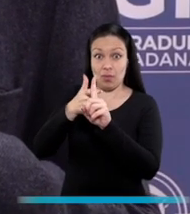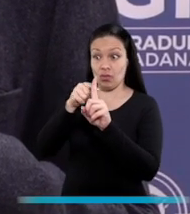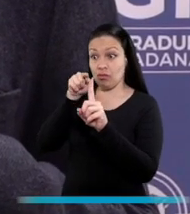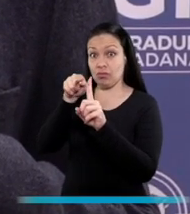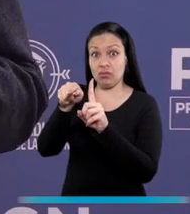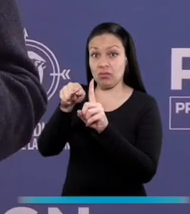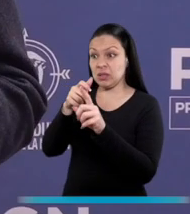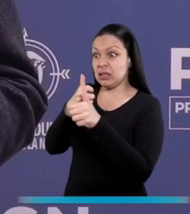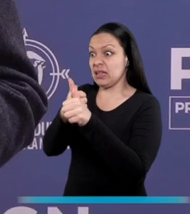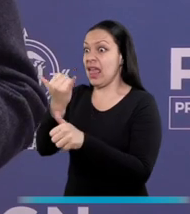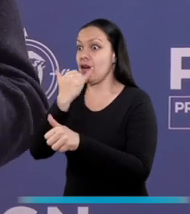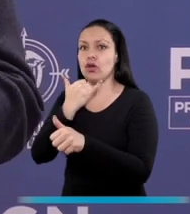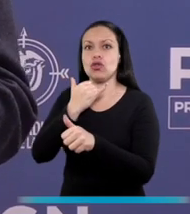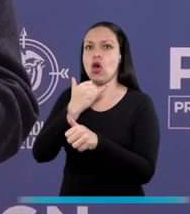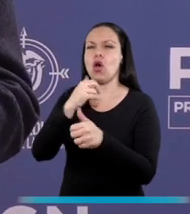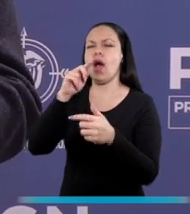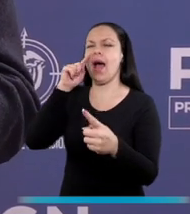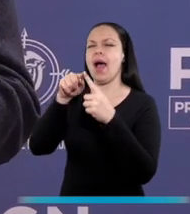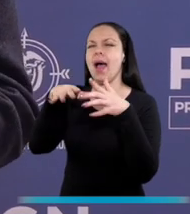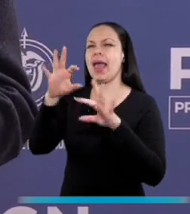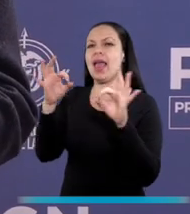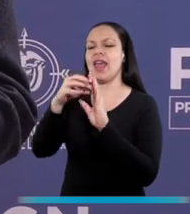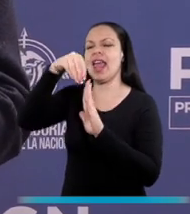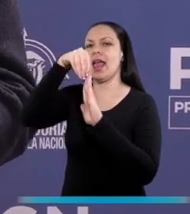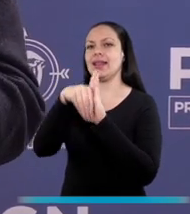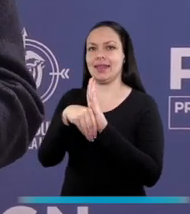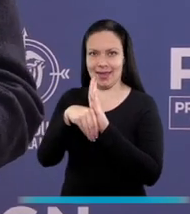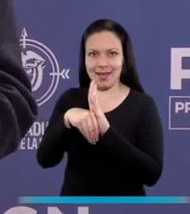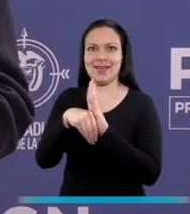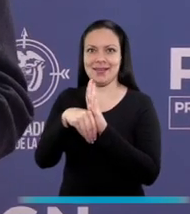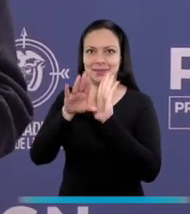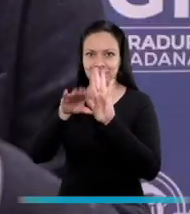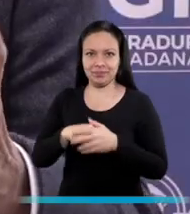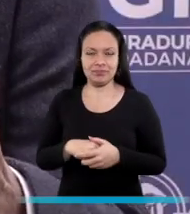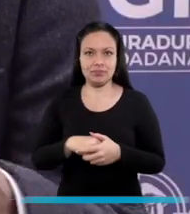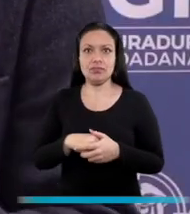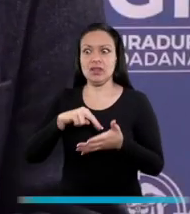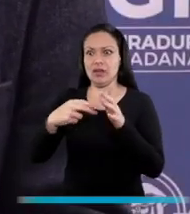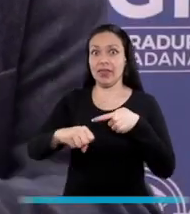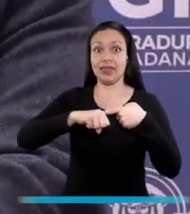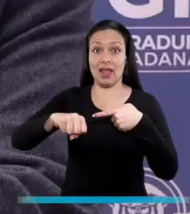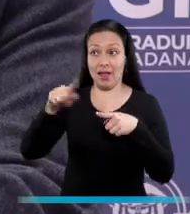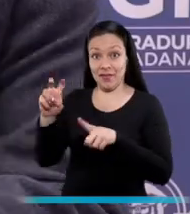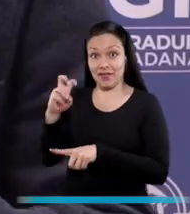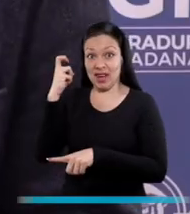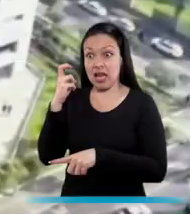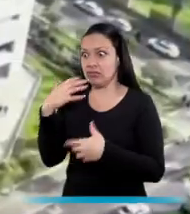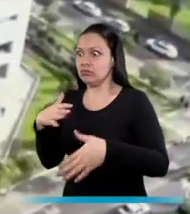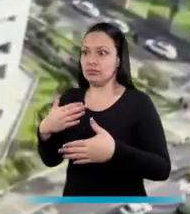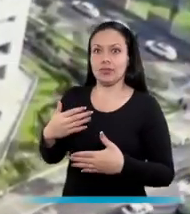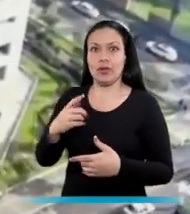cometido el delito sino a quienes han cometido faltas contra la ética por ejemplo faltas disciplinarias y previene los derechos que no lo hace la